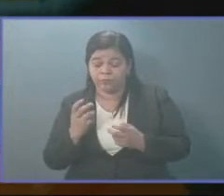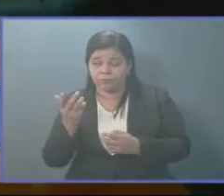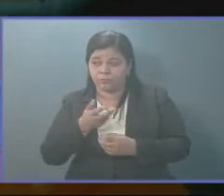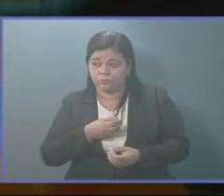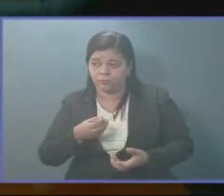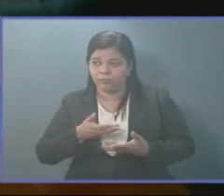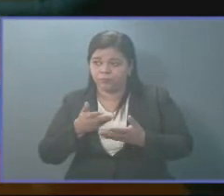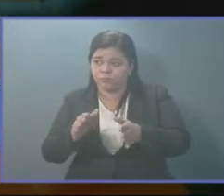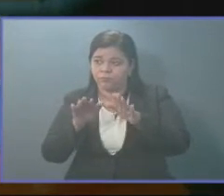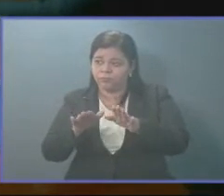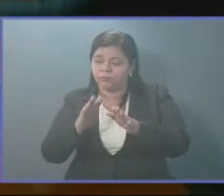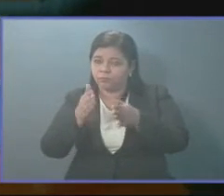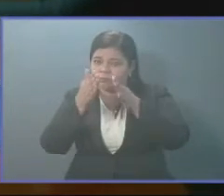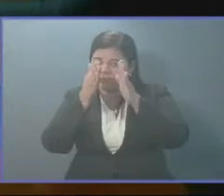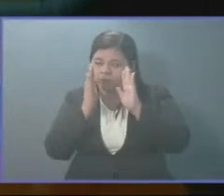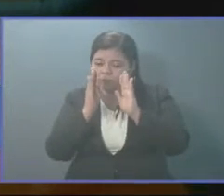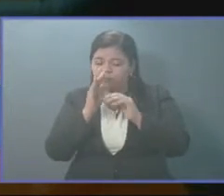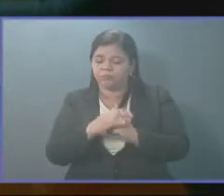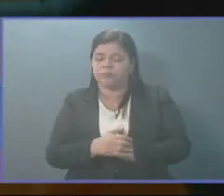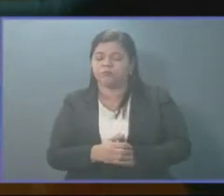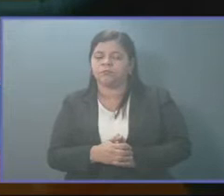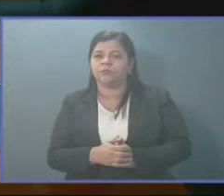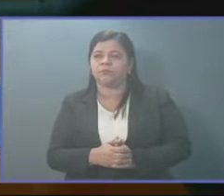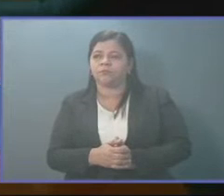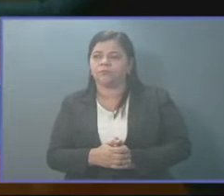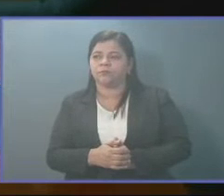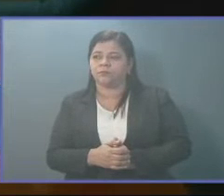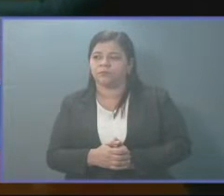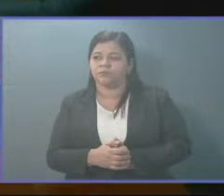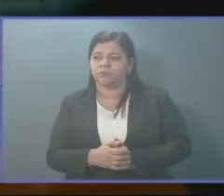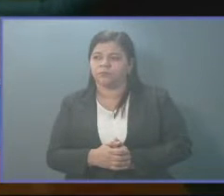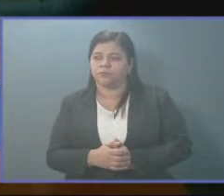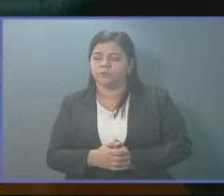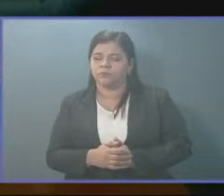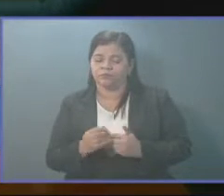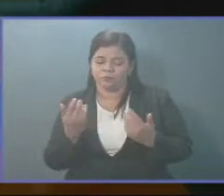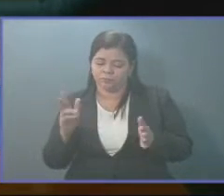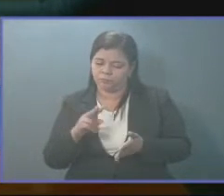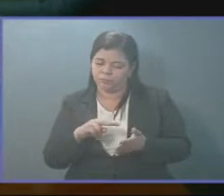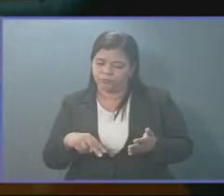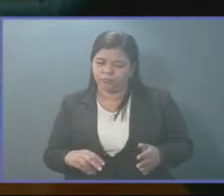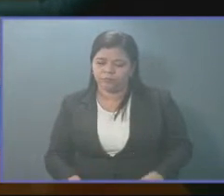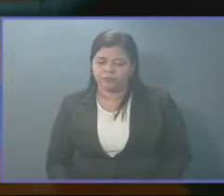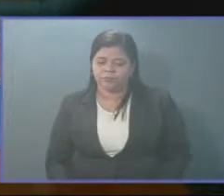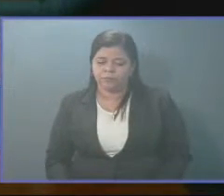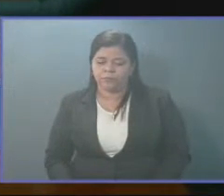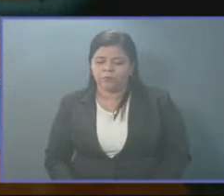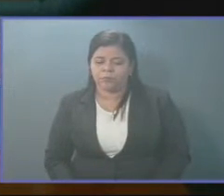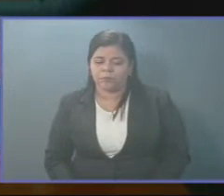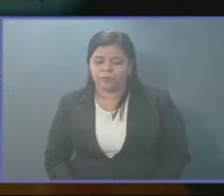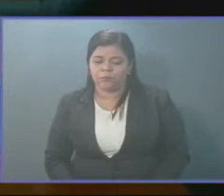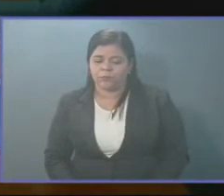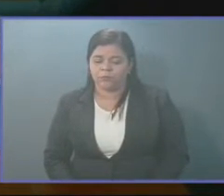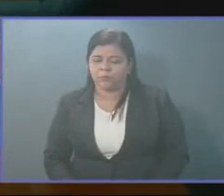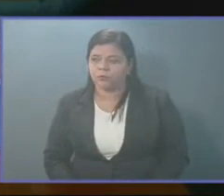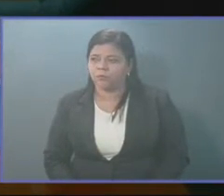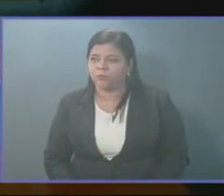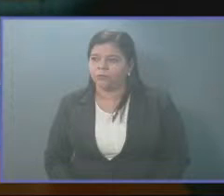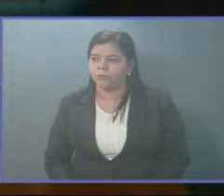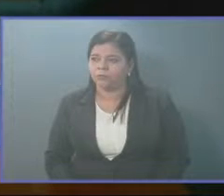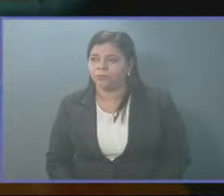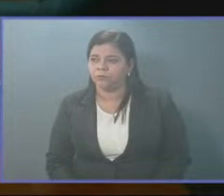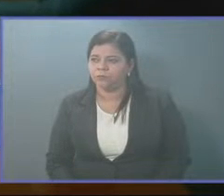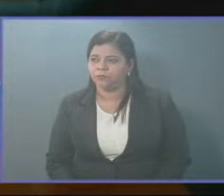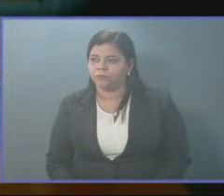y tener la firma del magistrado presidente de las salas de los civiles. Leído, presidente. Muy bien.